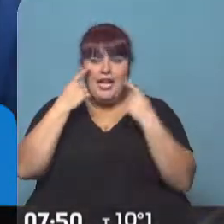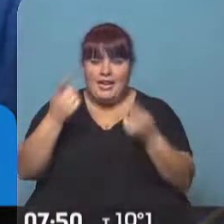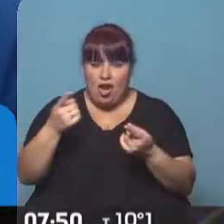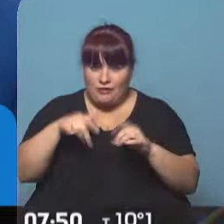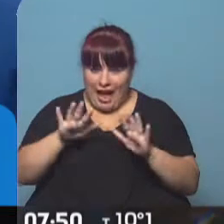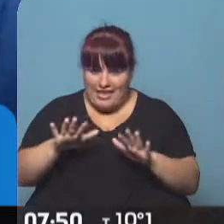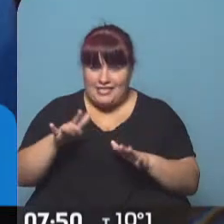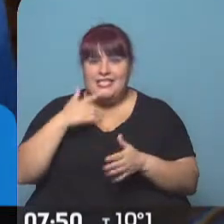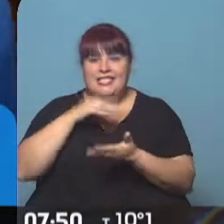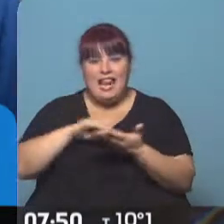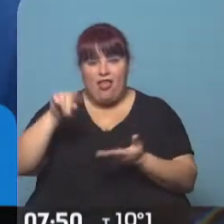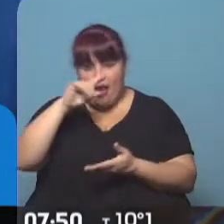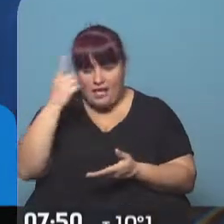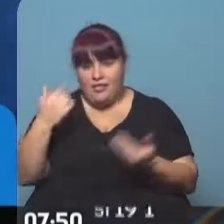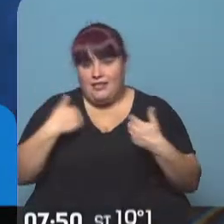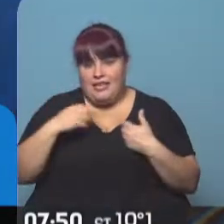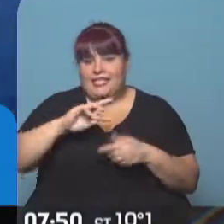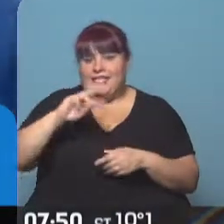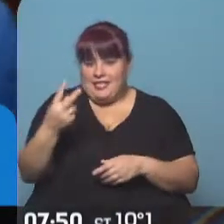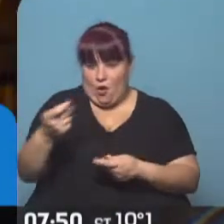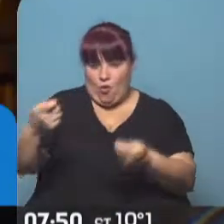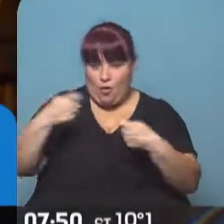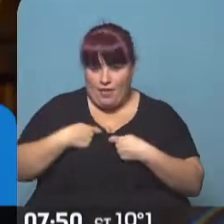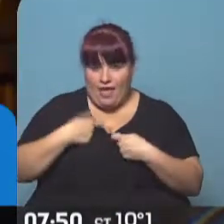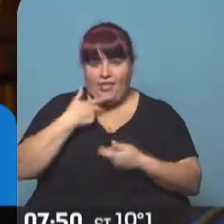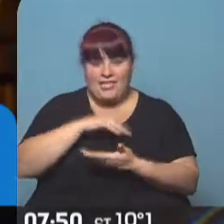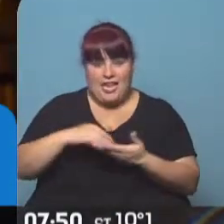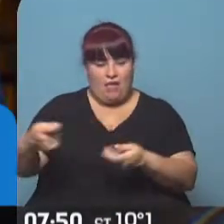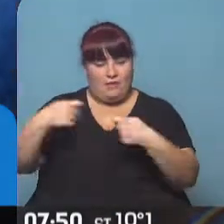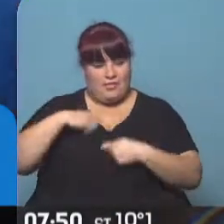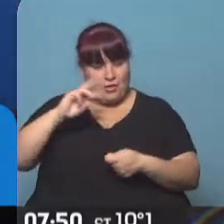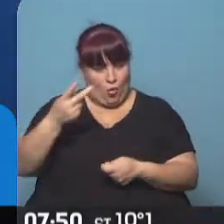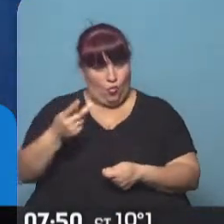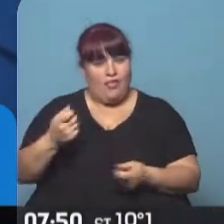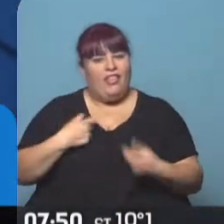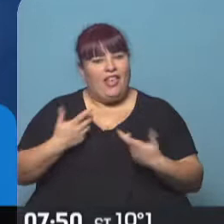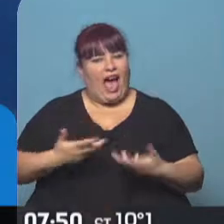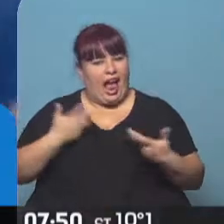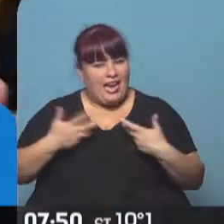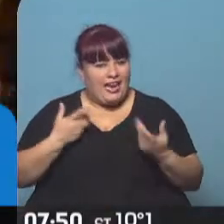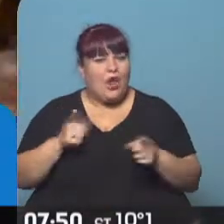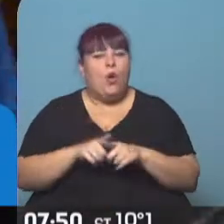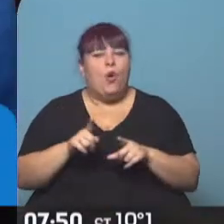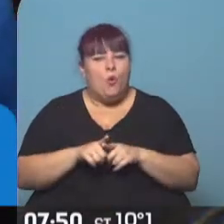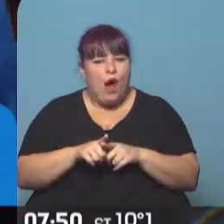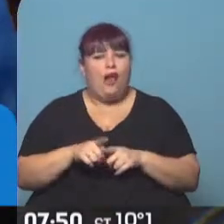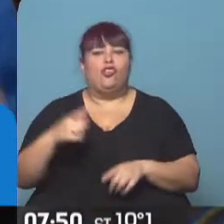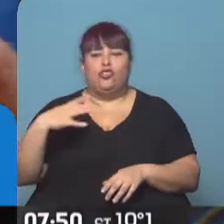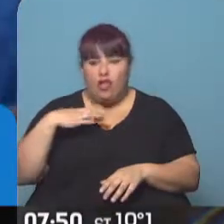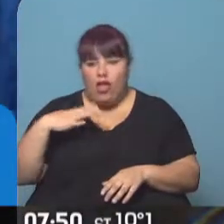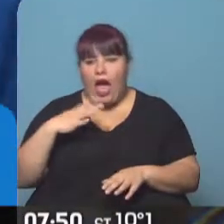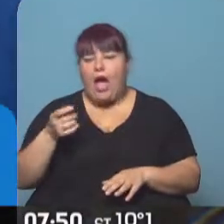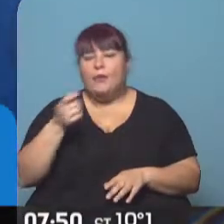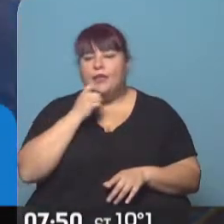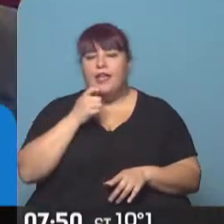como este del Senado de la Nación, en mi caso es el segundo que recibo del Senado de la Nación, te llena de alegría, porque es que aún